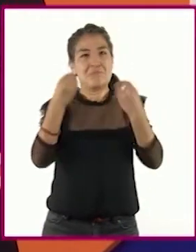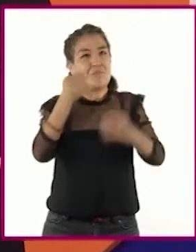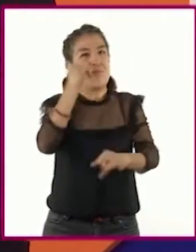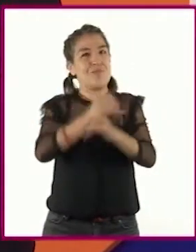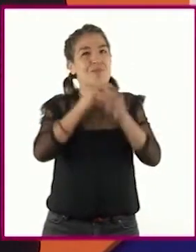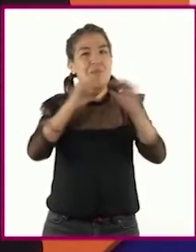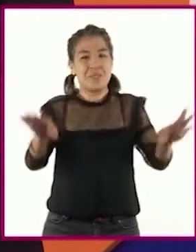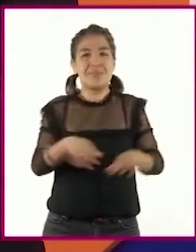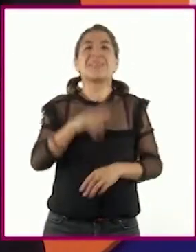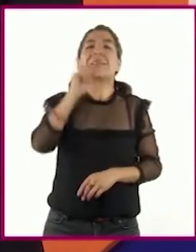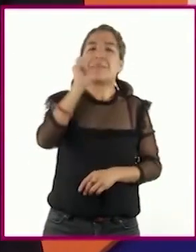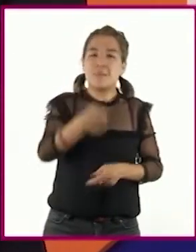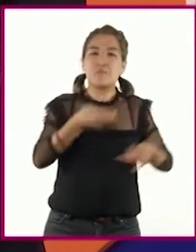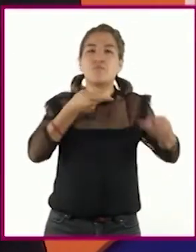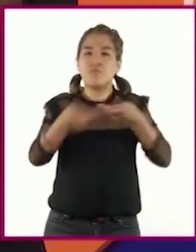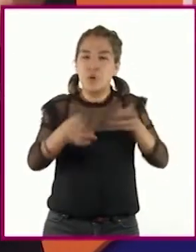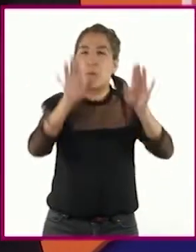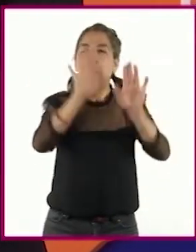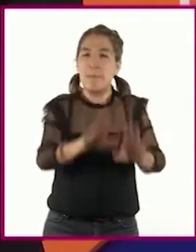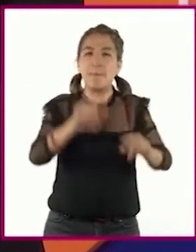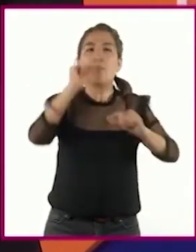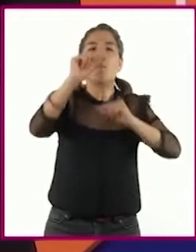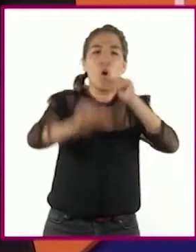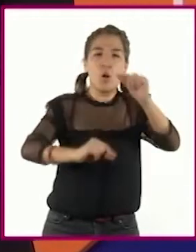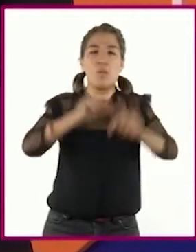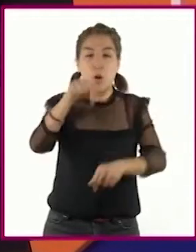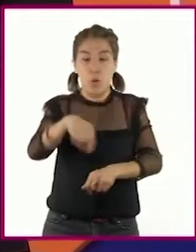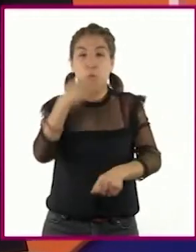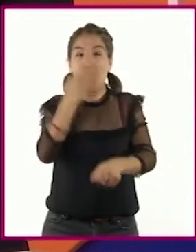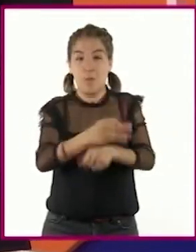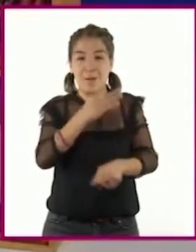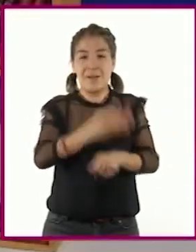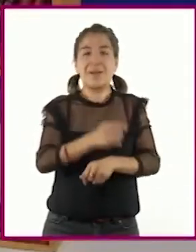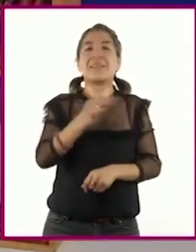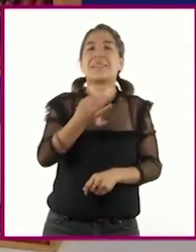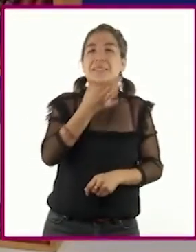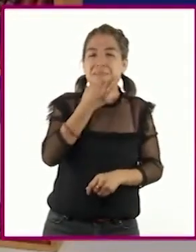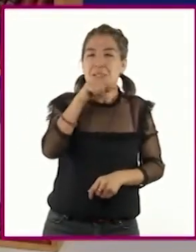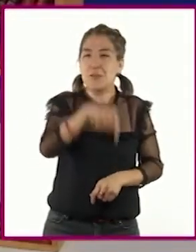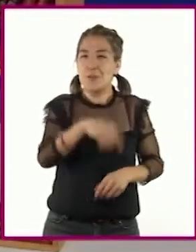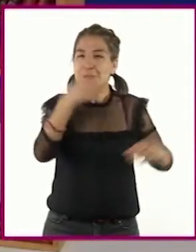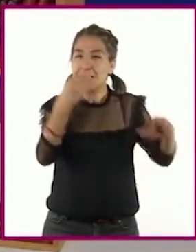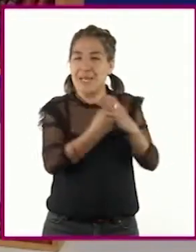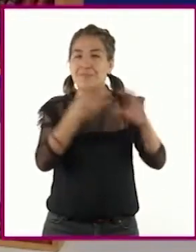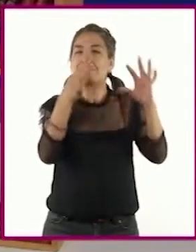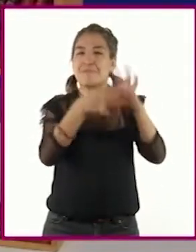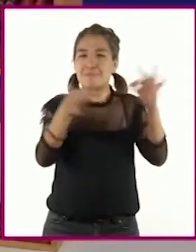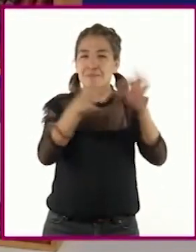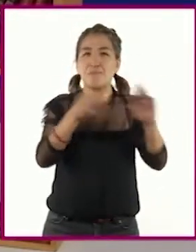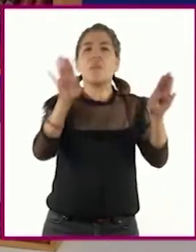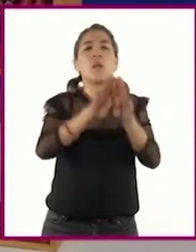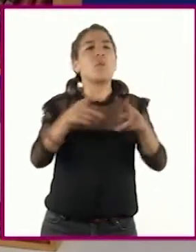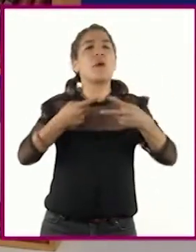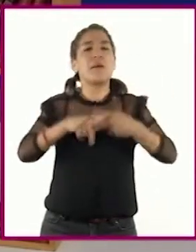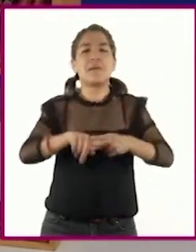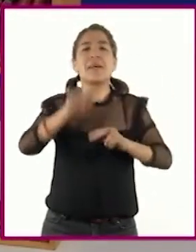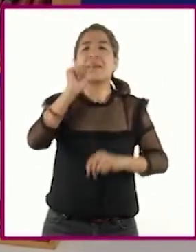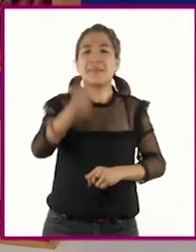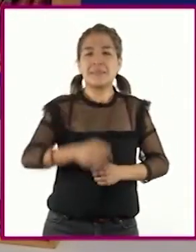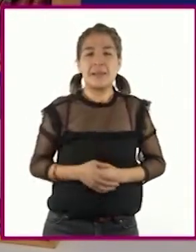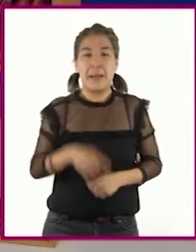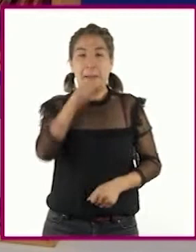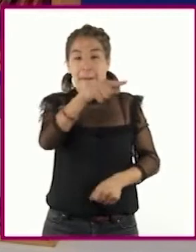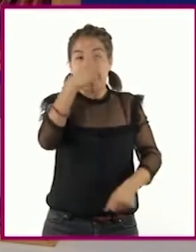un proceso y lo vamos a trabajar durante los próximos minutos. Comenzaremos por decir que